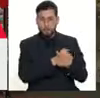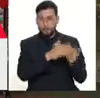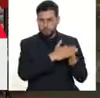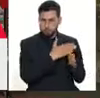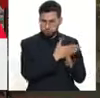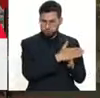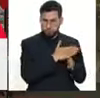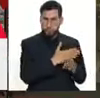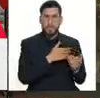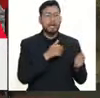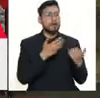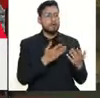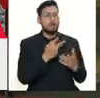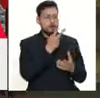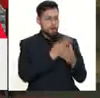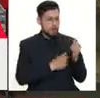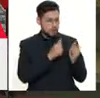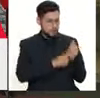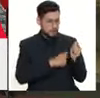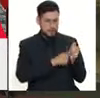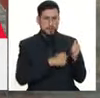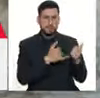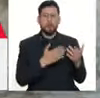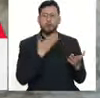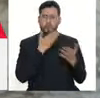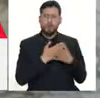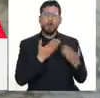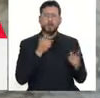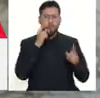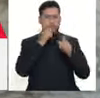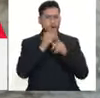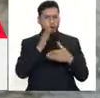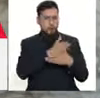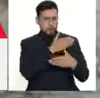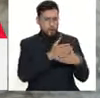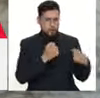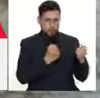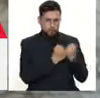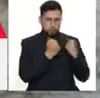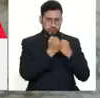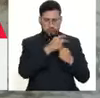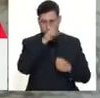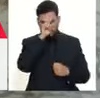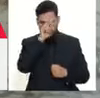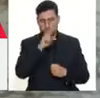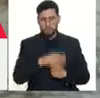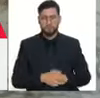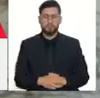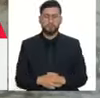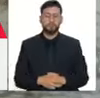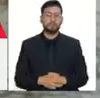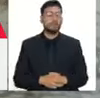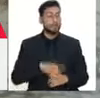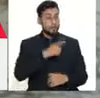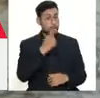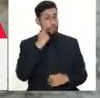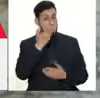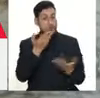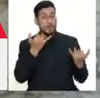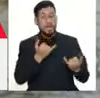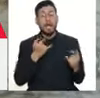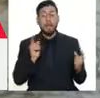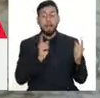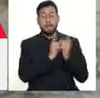cooperación que hermanan a los dos países y que orientan la relación bilateral con el Perú. Como ustedes conocen, el